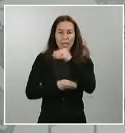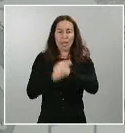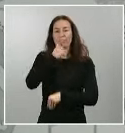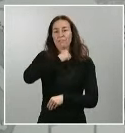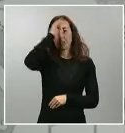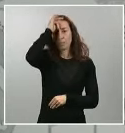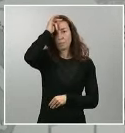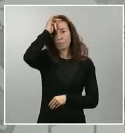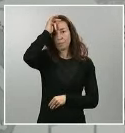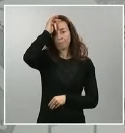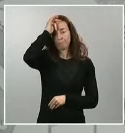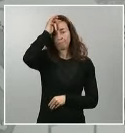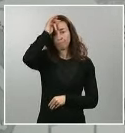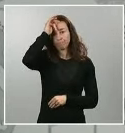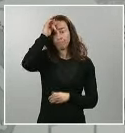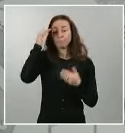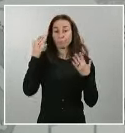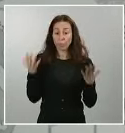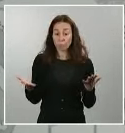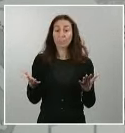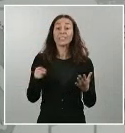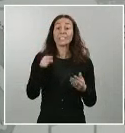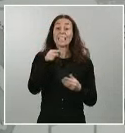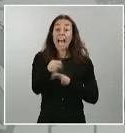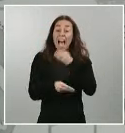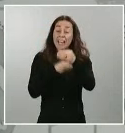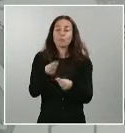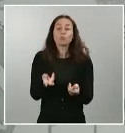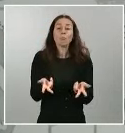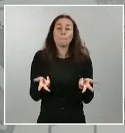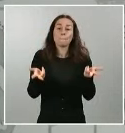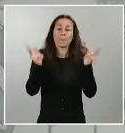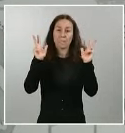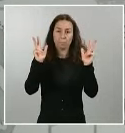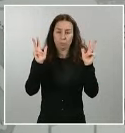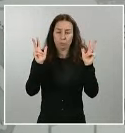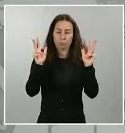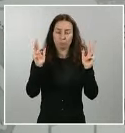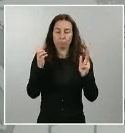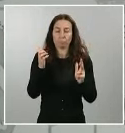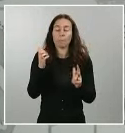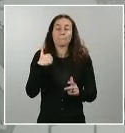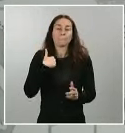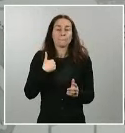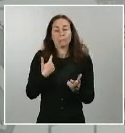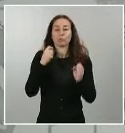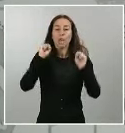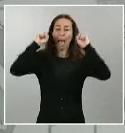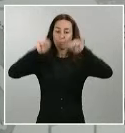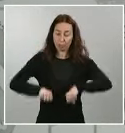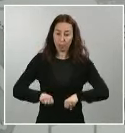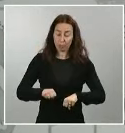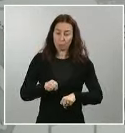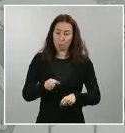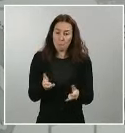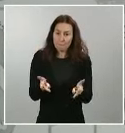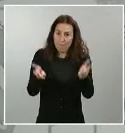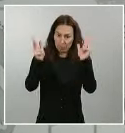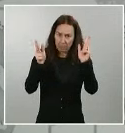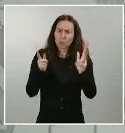Para ello, aprobaremos un permiso retribuido recuperable. Vamos a aprobar un permiso retribuido recuperable mañana en el Consejo de